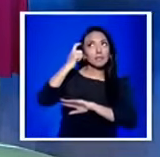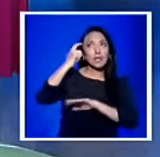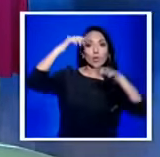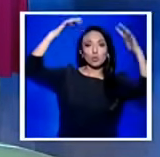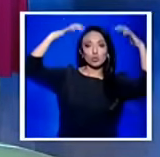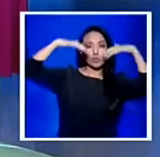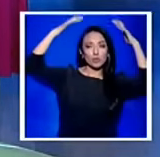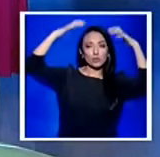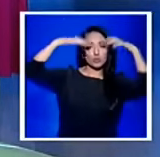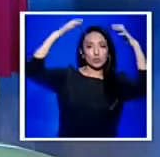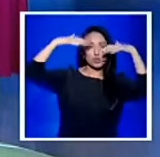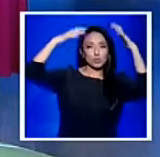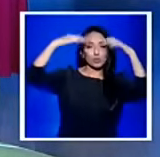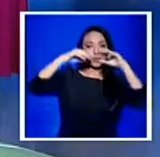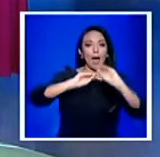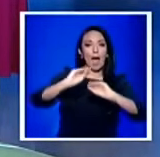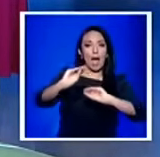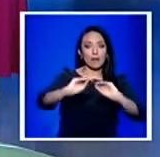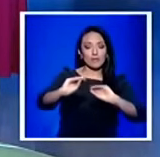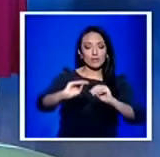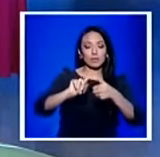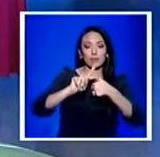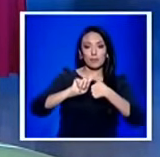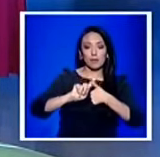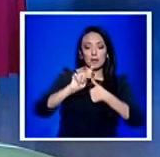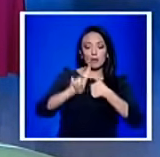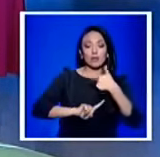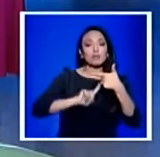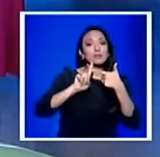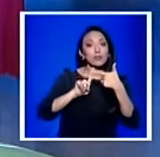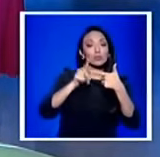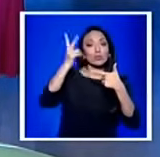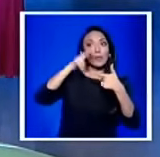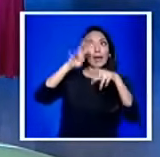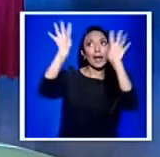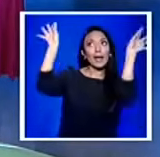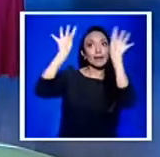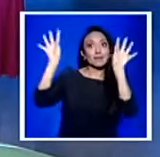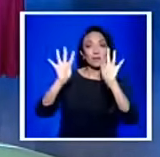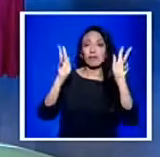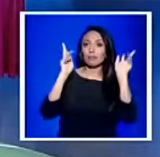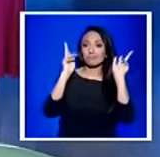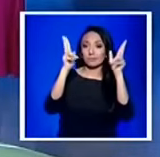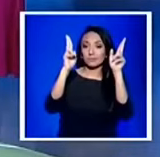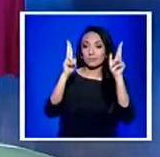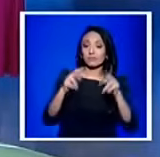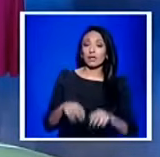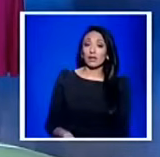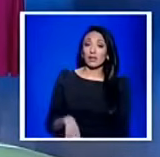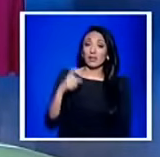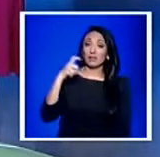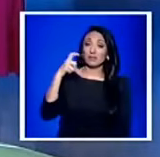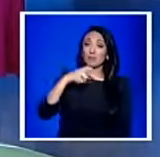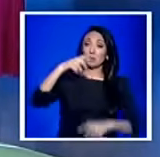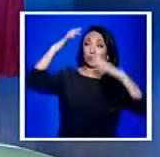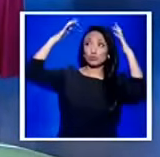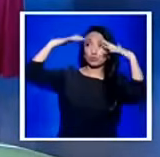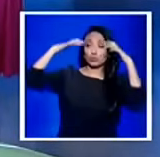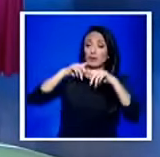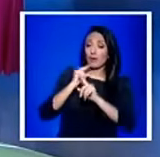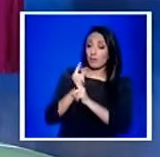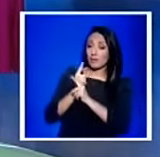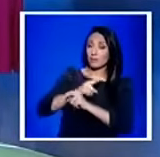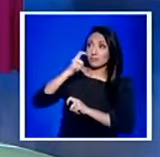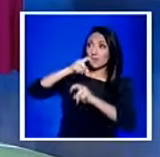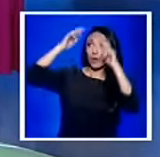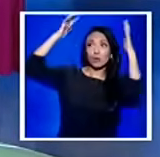el noroccidente, así que a tomar precauciones, pero también cortes de energía. Y esto nos conviene debido a la emergencia en el sector eléctrico, ya fue declarado